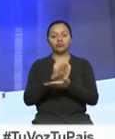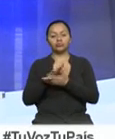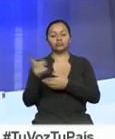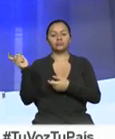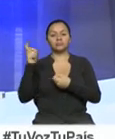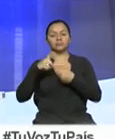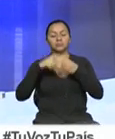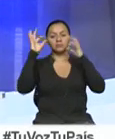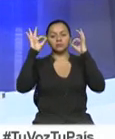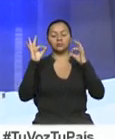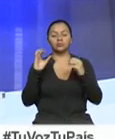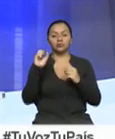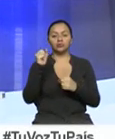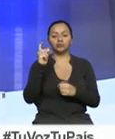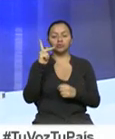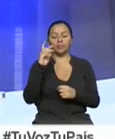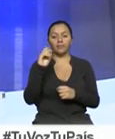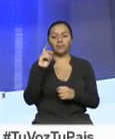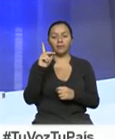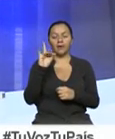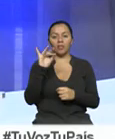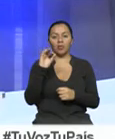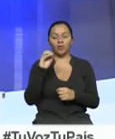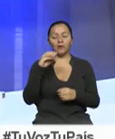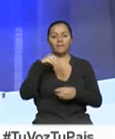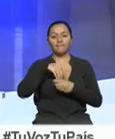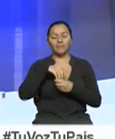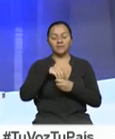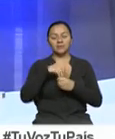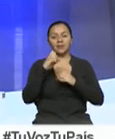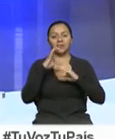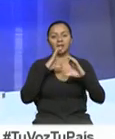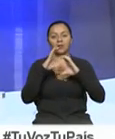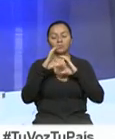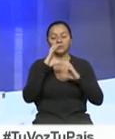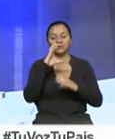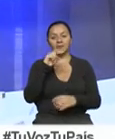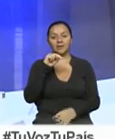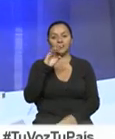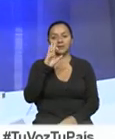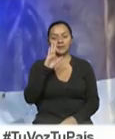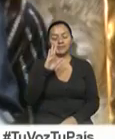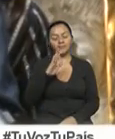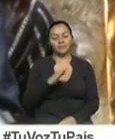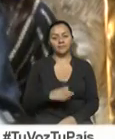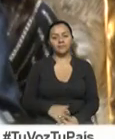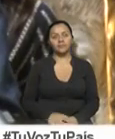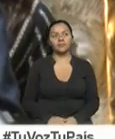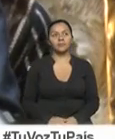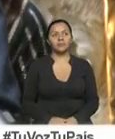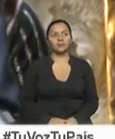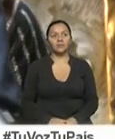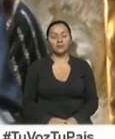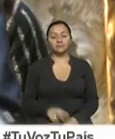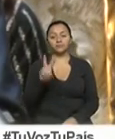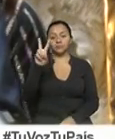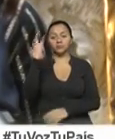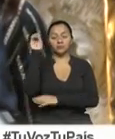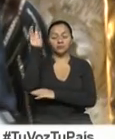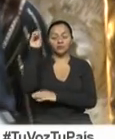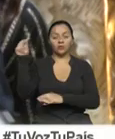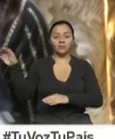la hidroeléctrica sopladora y para la Corporación Nacional de Telecomunicaciones, CNT. En dos foros de